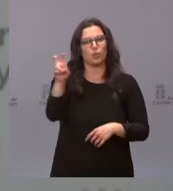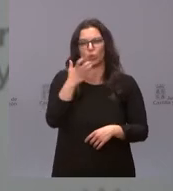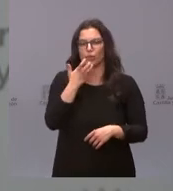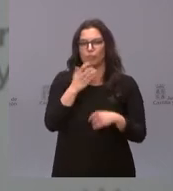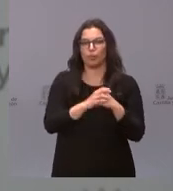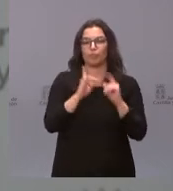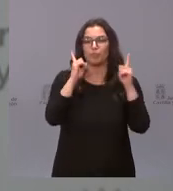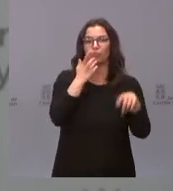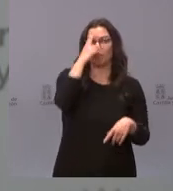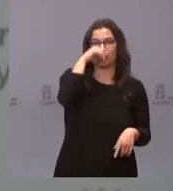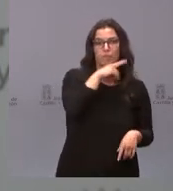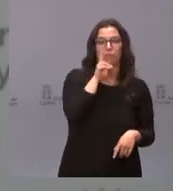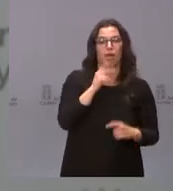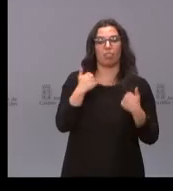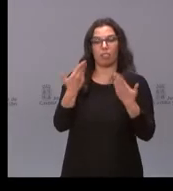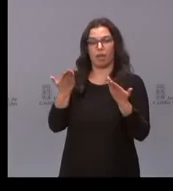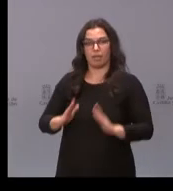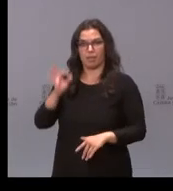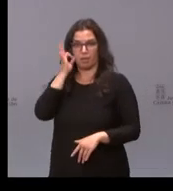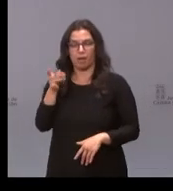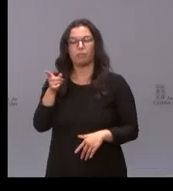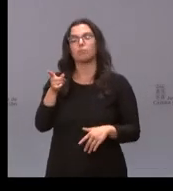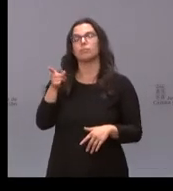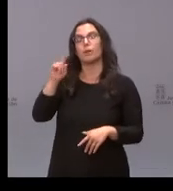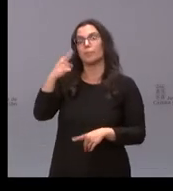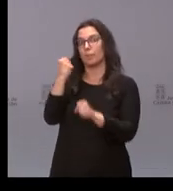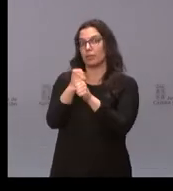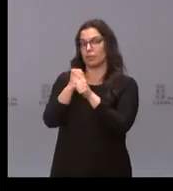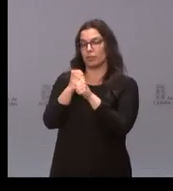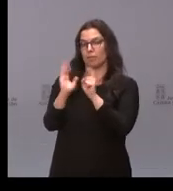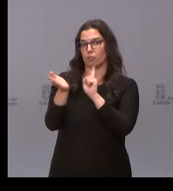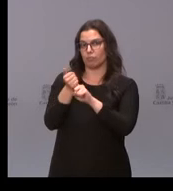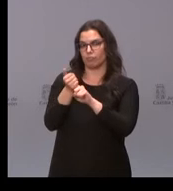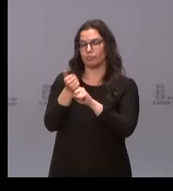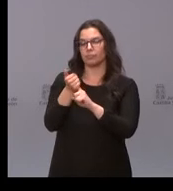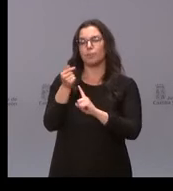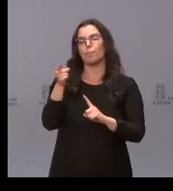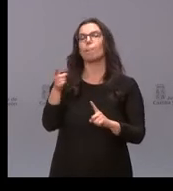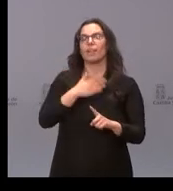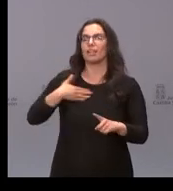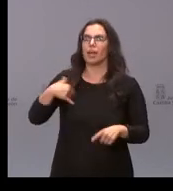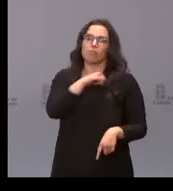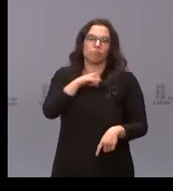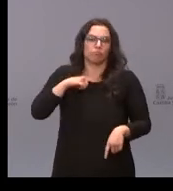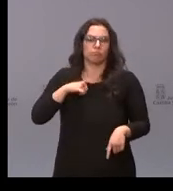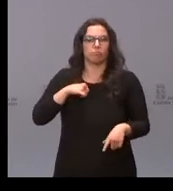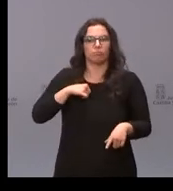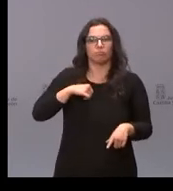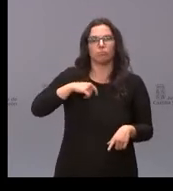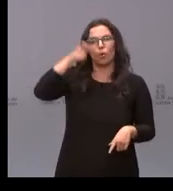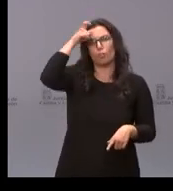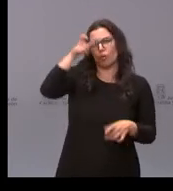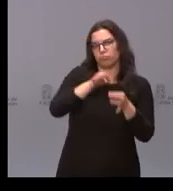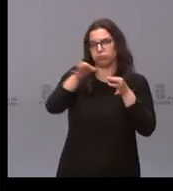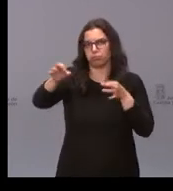caso de que unos padres donen a su hija que ha encontrado su primer puesto de trabajo y quiere emanciparse o en una localidad distinta a la que